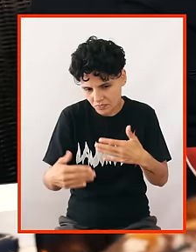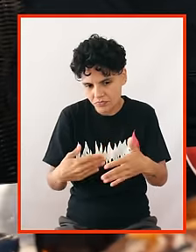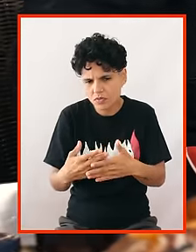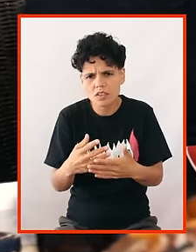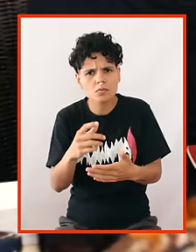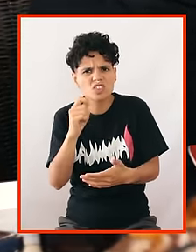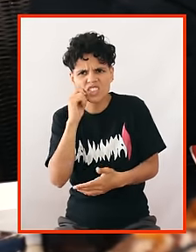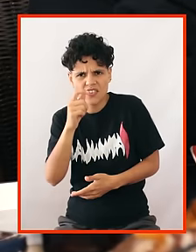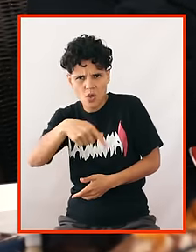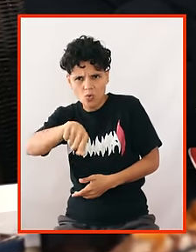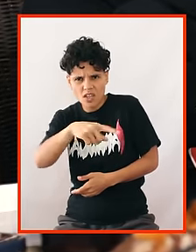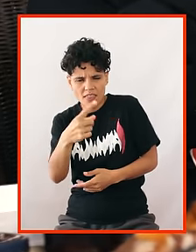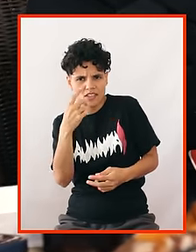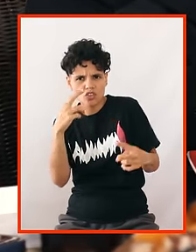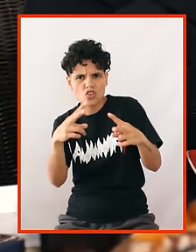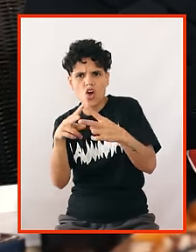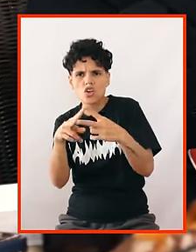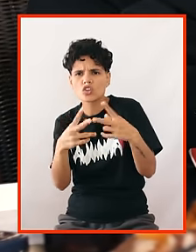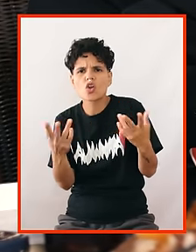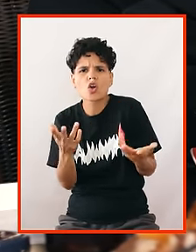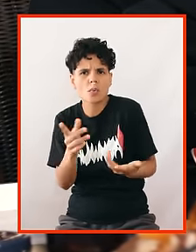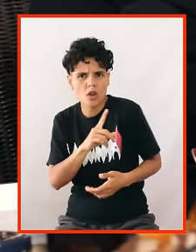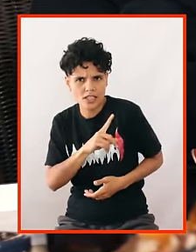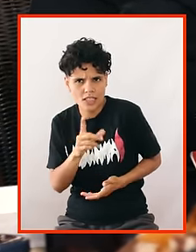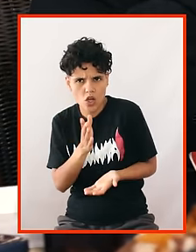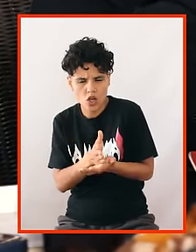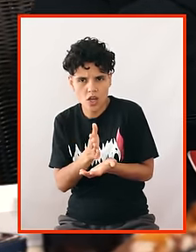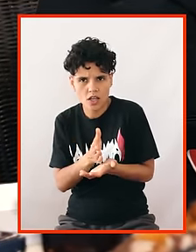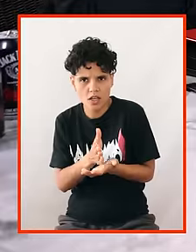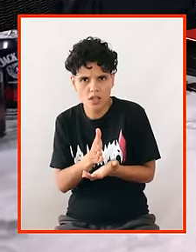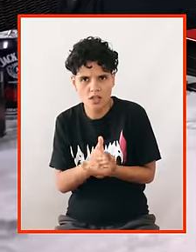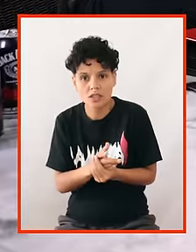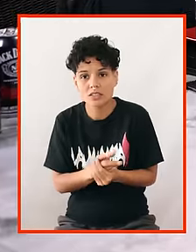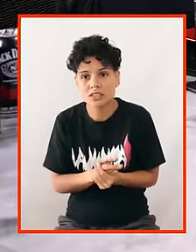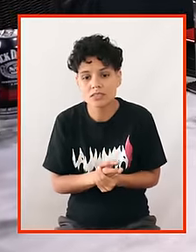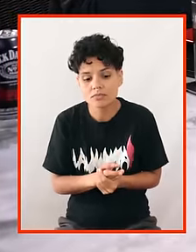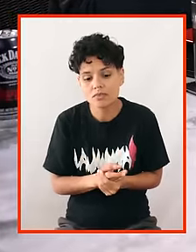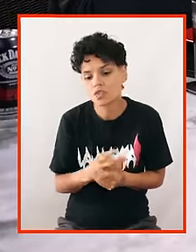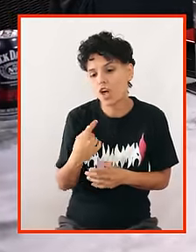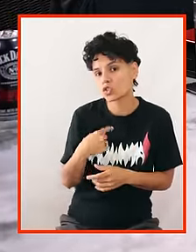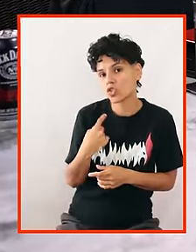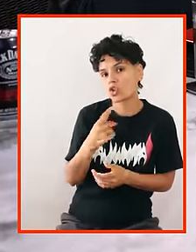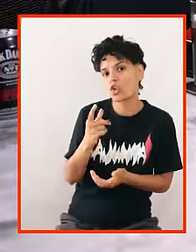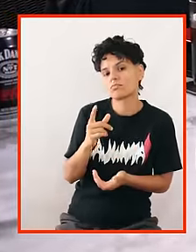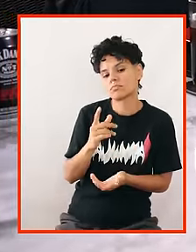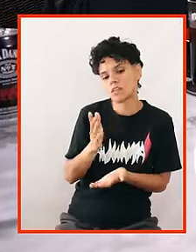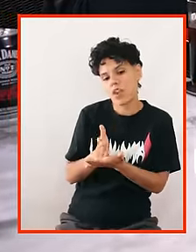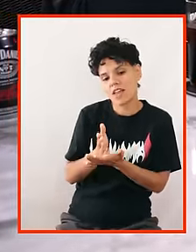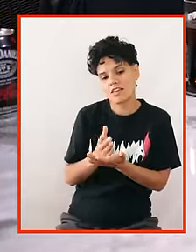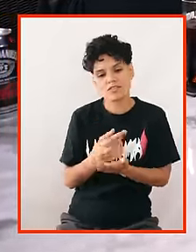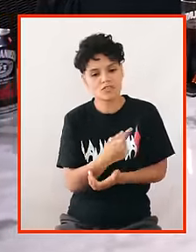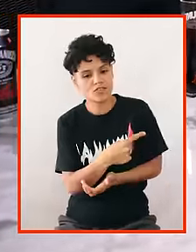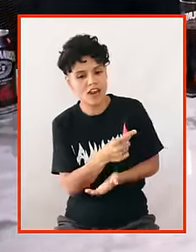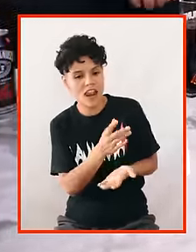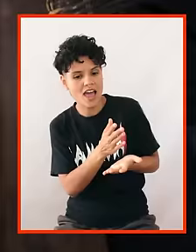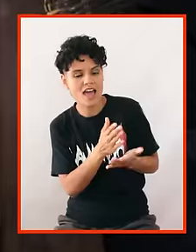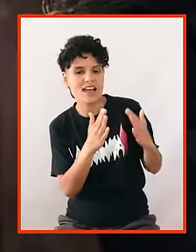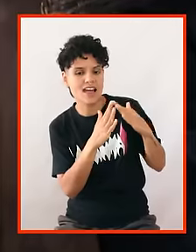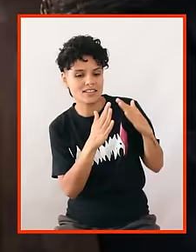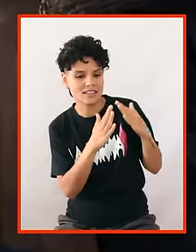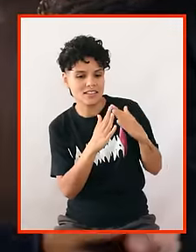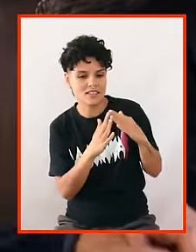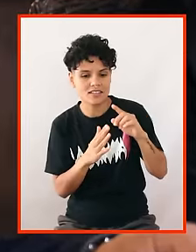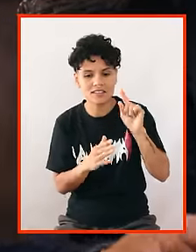revertir. Pero ustedes se conocieron en el colegio entonces, ¿no? En el liceo. Sí. O sea, nosotros en el colegio, nosotros en la casa. Oye, pero coman. Pero coman.